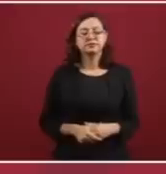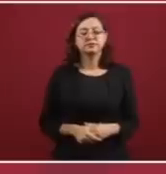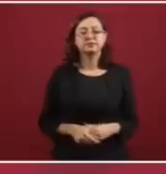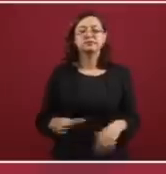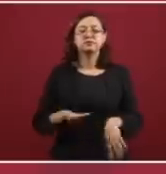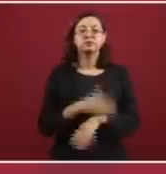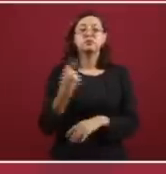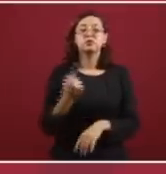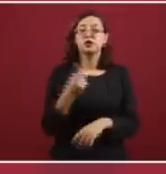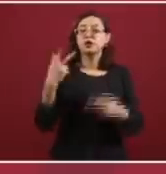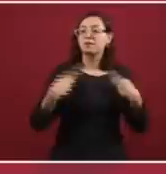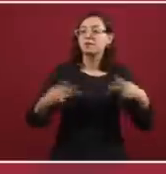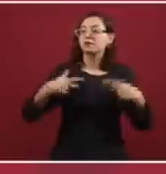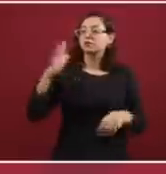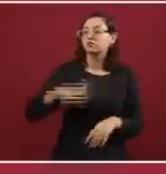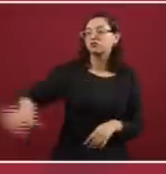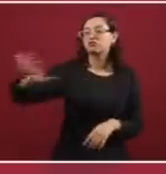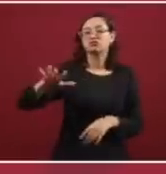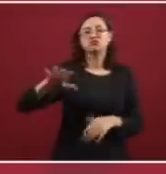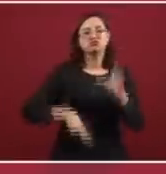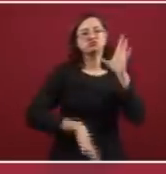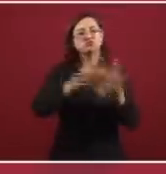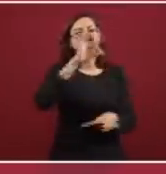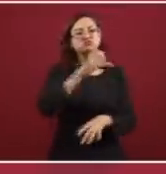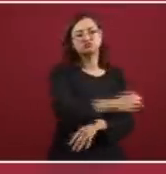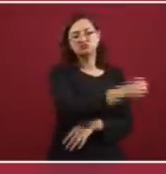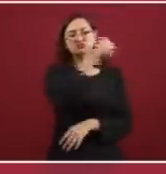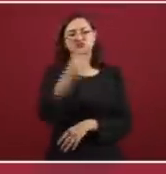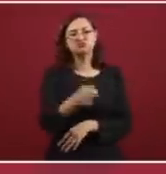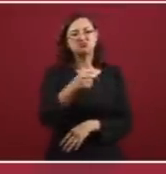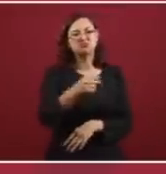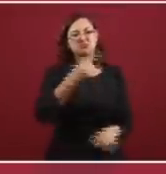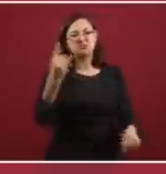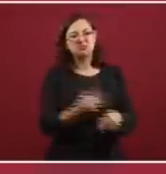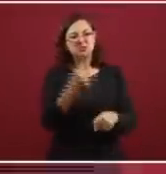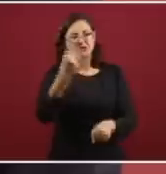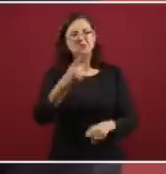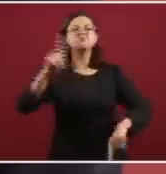porque el pueblo pone y el pueblo quita. Esa es una gran reforma.